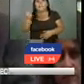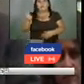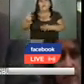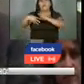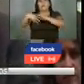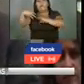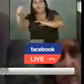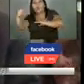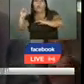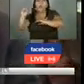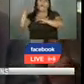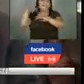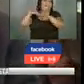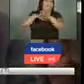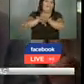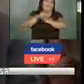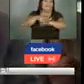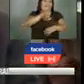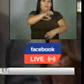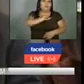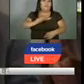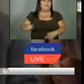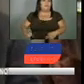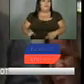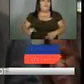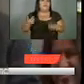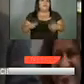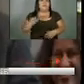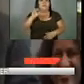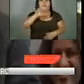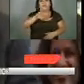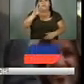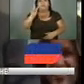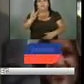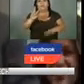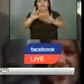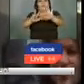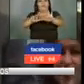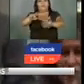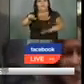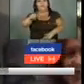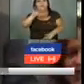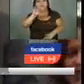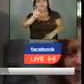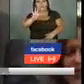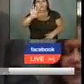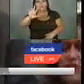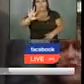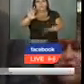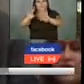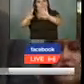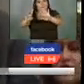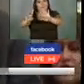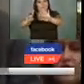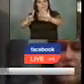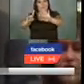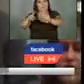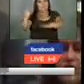hubo 328 mil 456